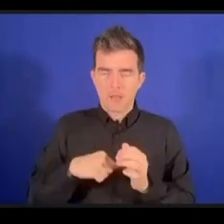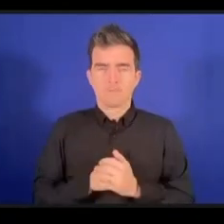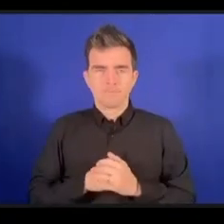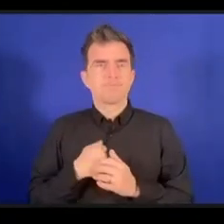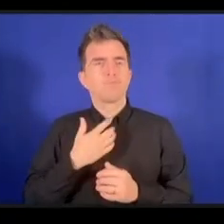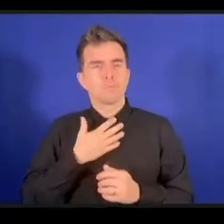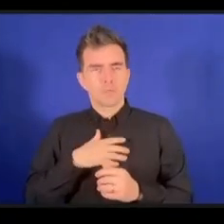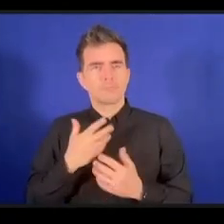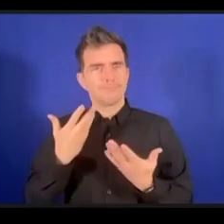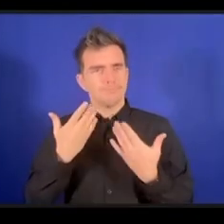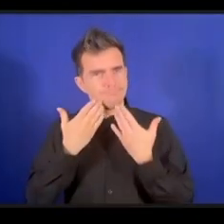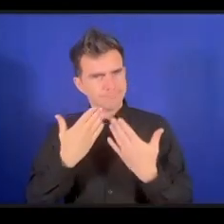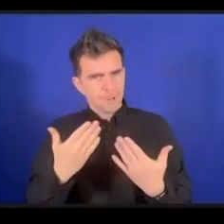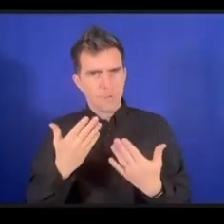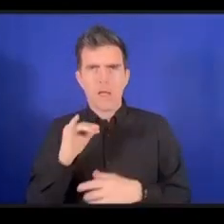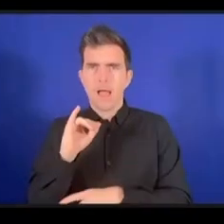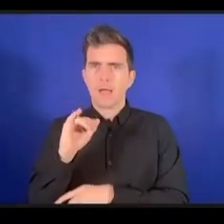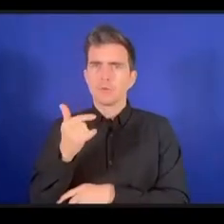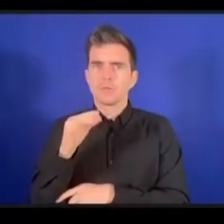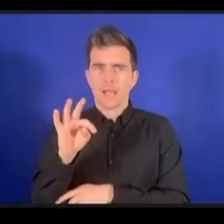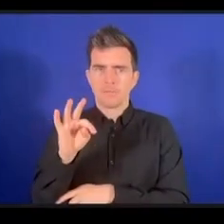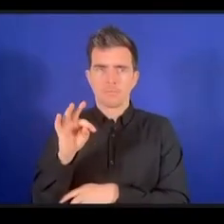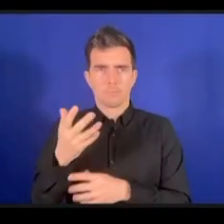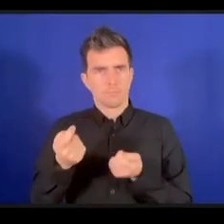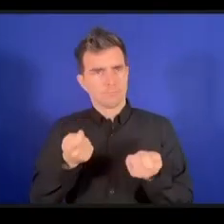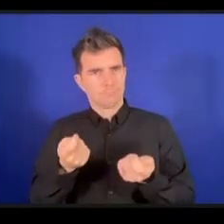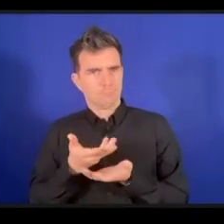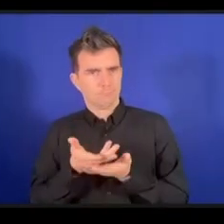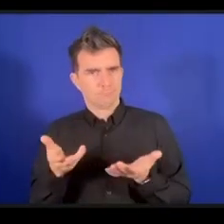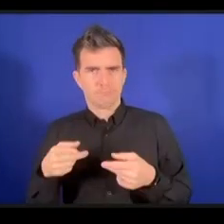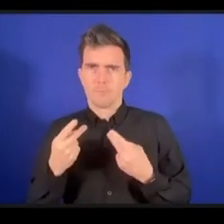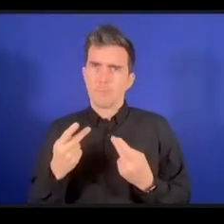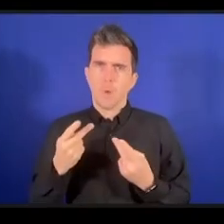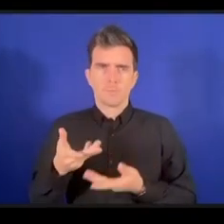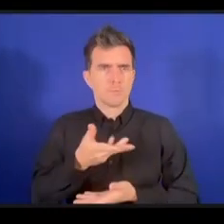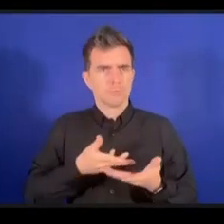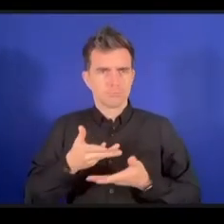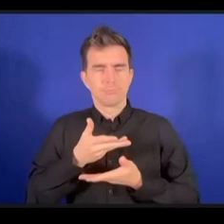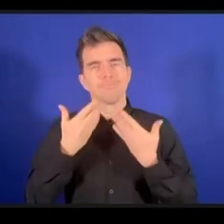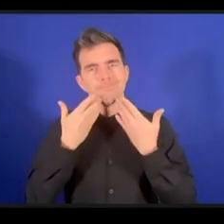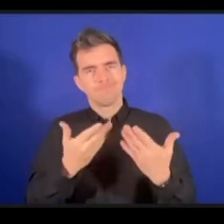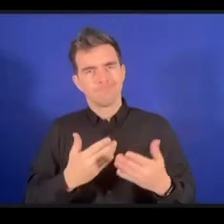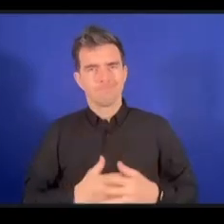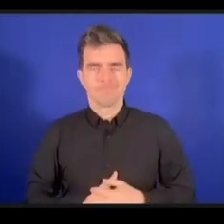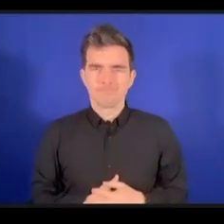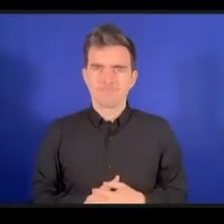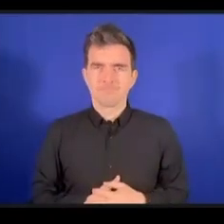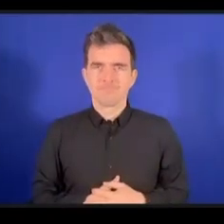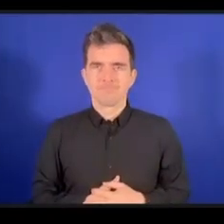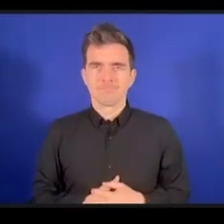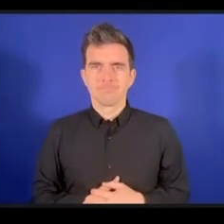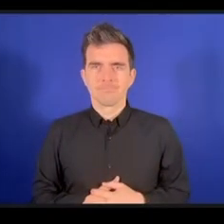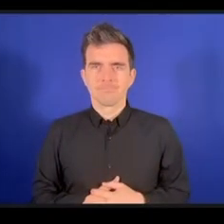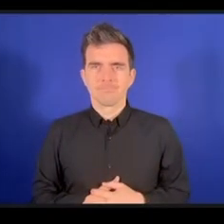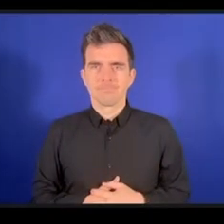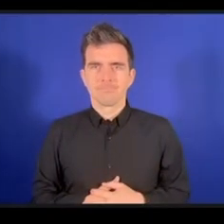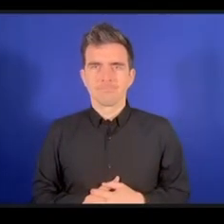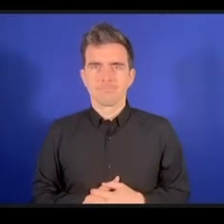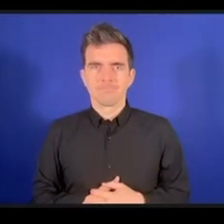en los próximos años y bueno me gustaría que este tema se tratara con mayor relevancia en el